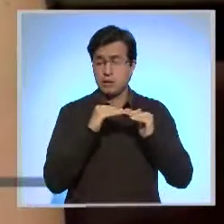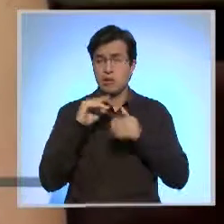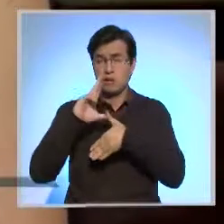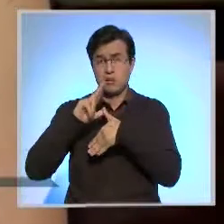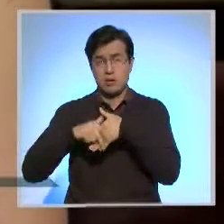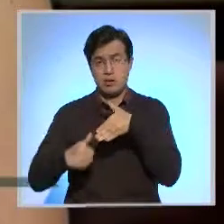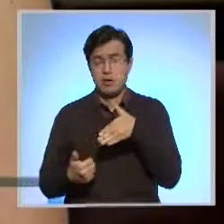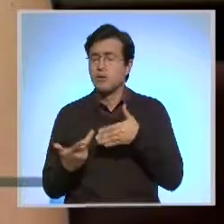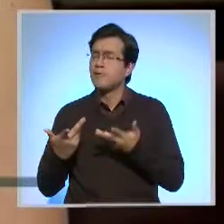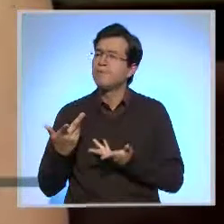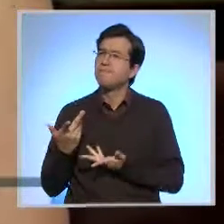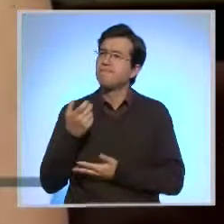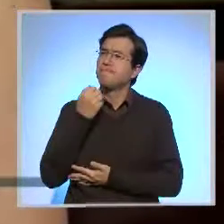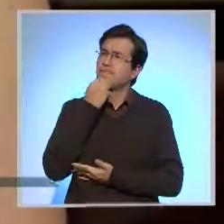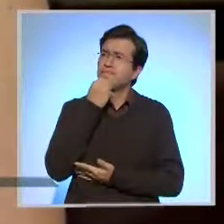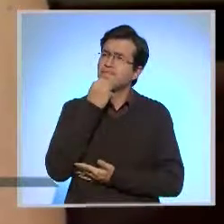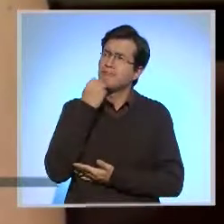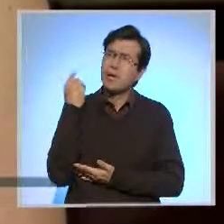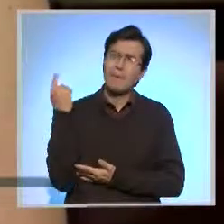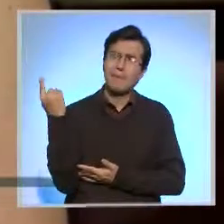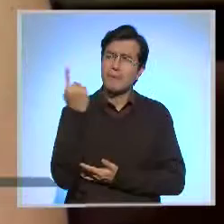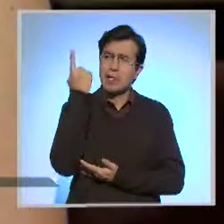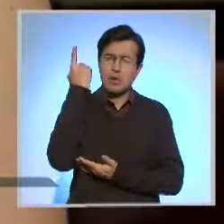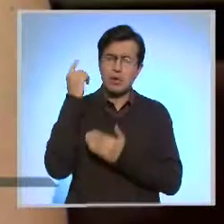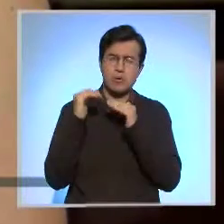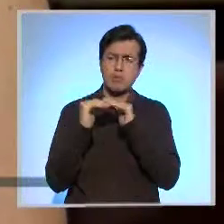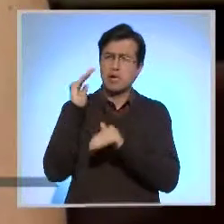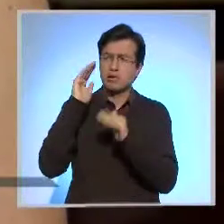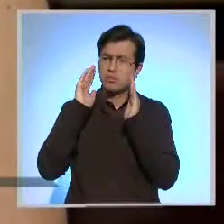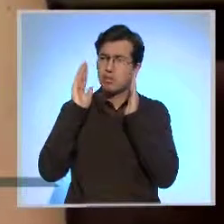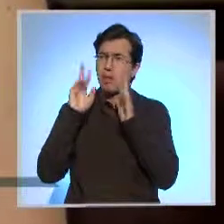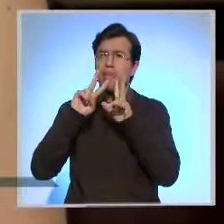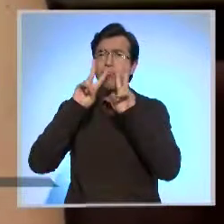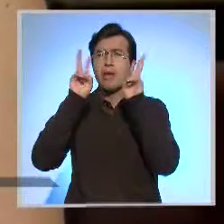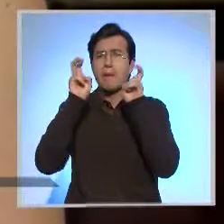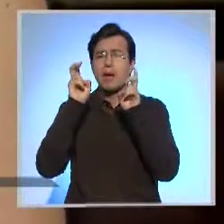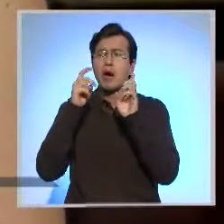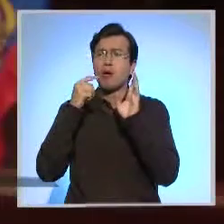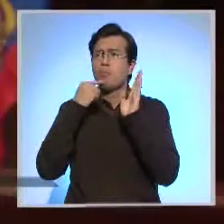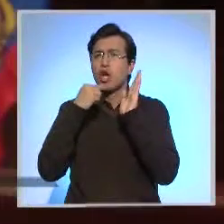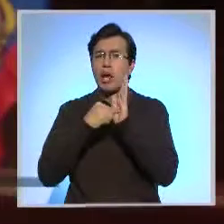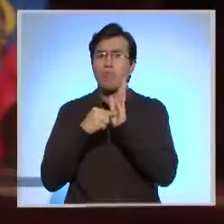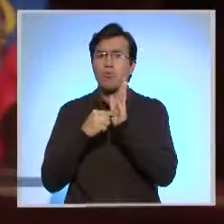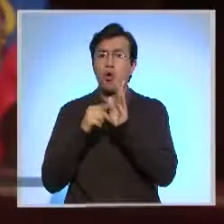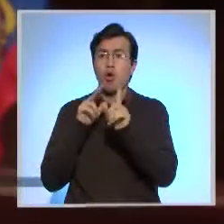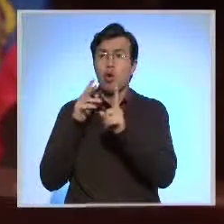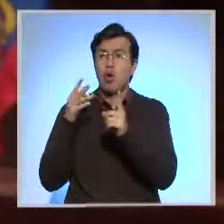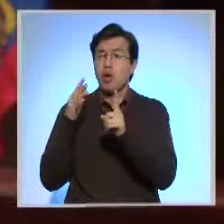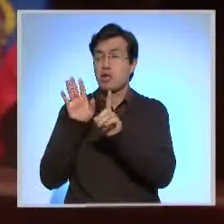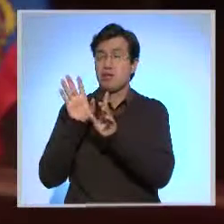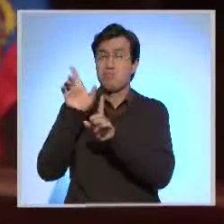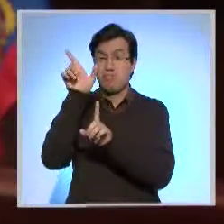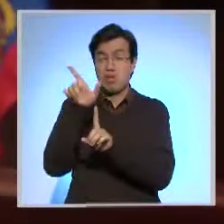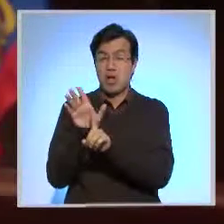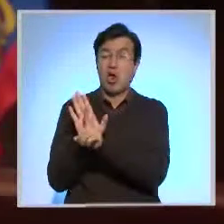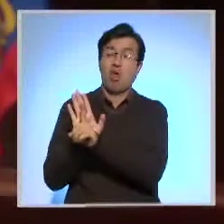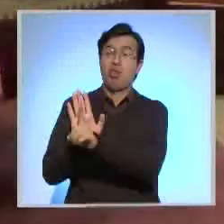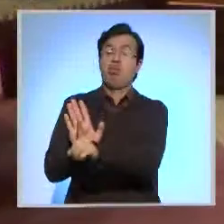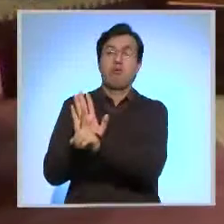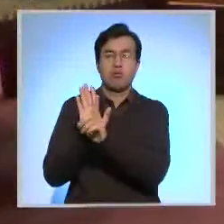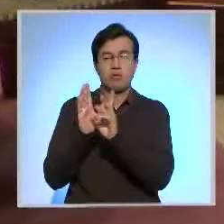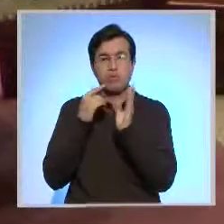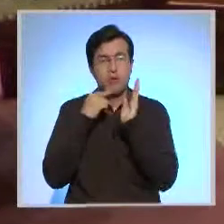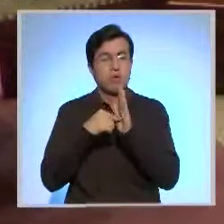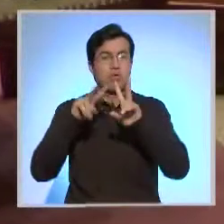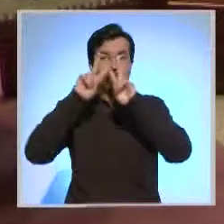américa latina' sin embargo primó mucho el tema de la exclusión lo escuchamos por ejemplo en los discursos del papá aquí en el país fue parte